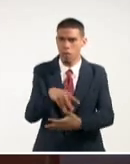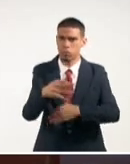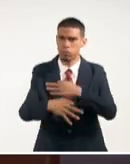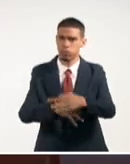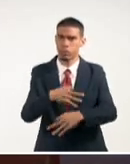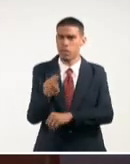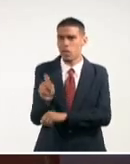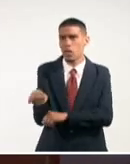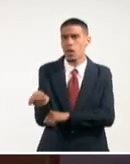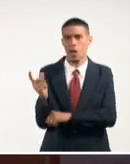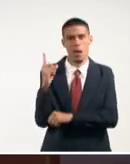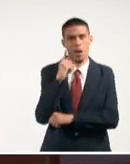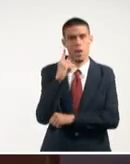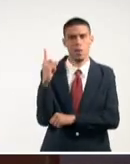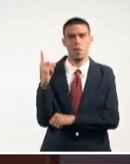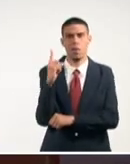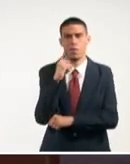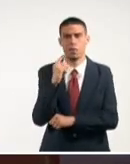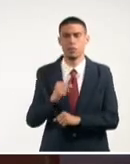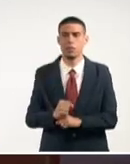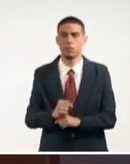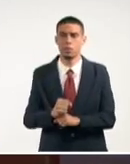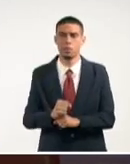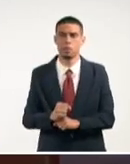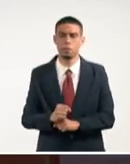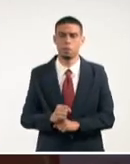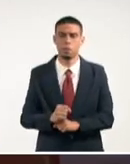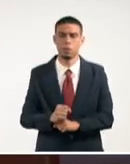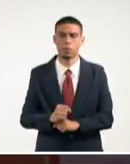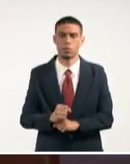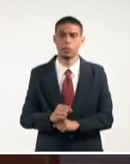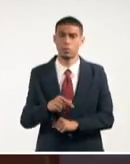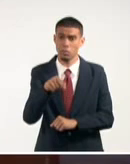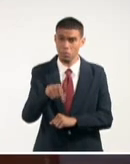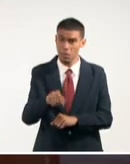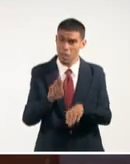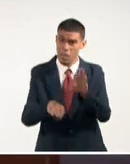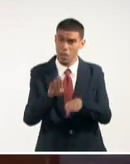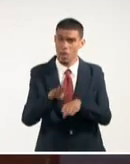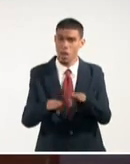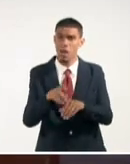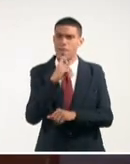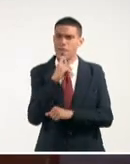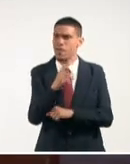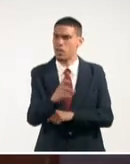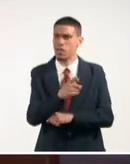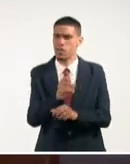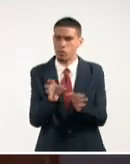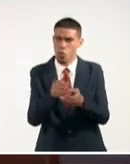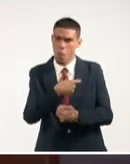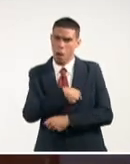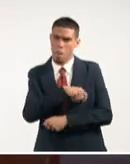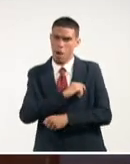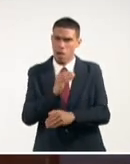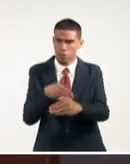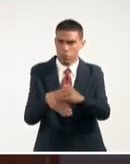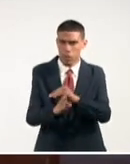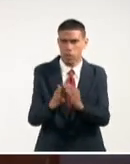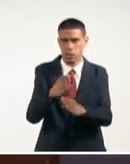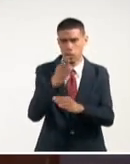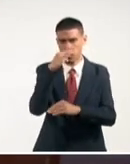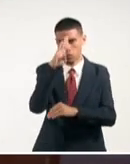Radio Rebelde, cito: "Esta vez los mambises entrarán en Santiago de